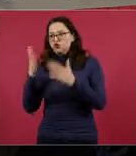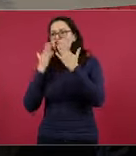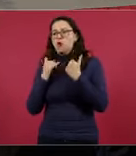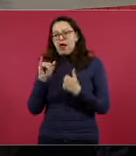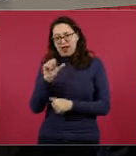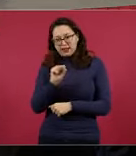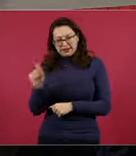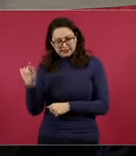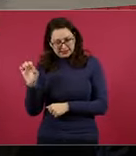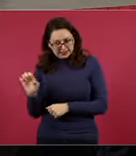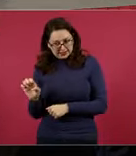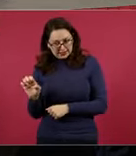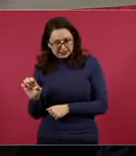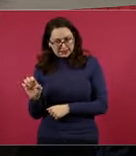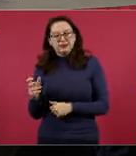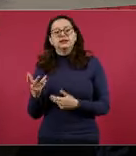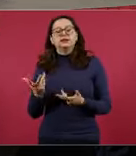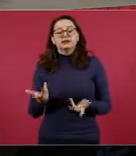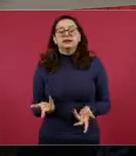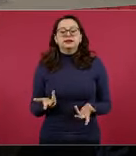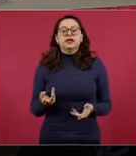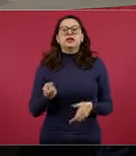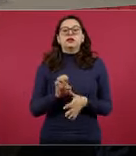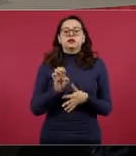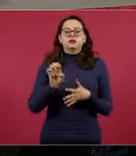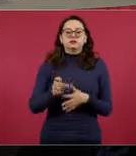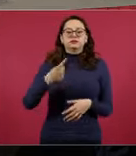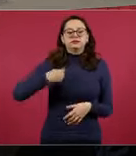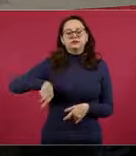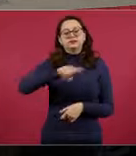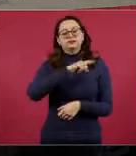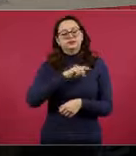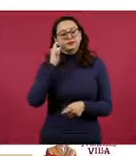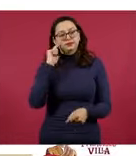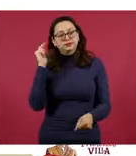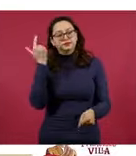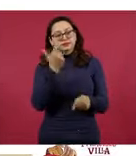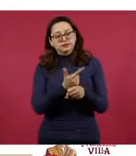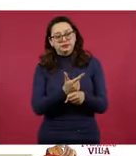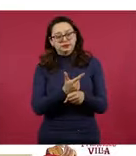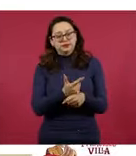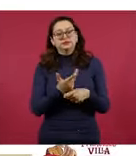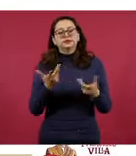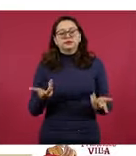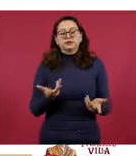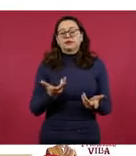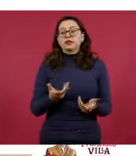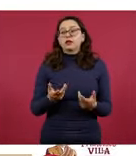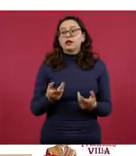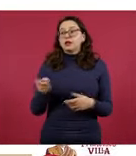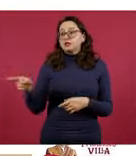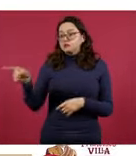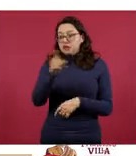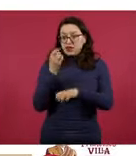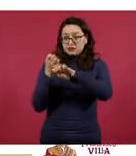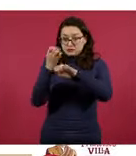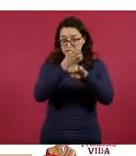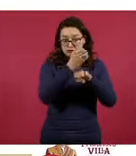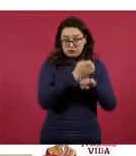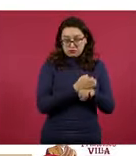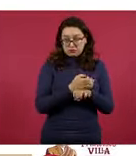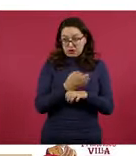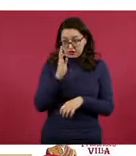Ahí, la siguiente. Lo que encontramos en todo este proceso de federalización de IMSS Bienestar